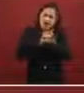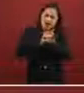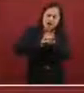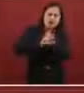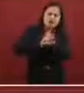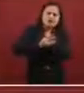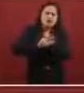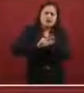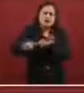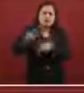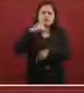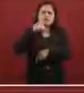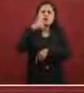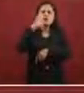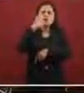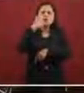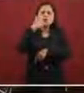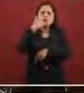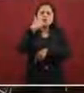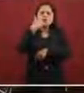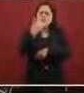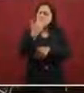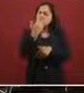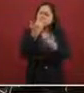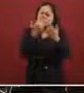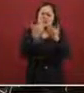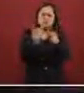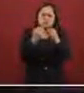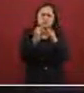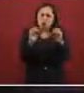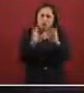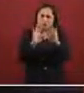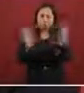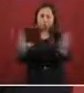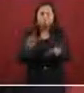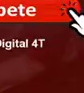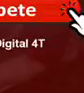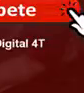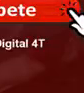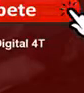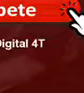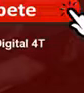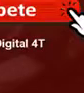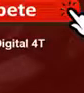gobierno de corrupción de arriba para abajo, como se limpian las escaleras.